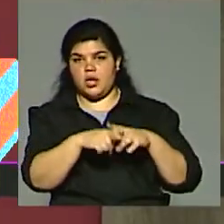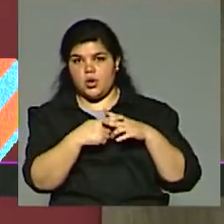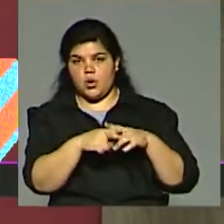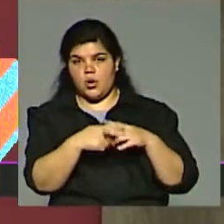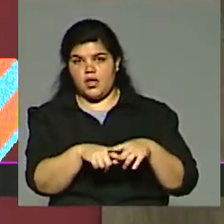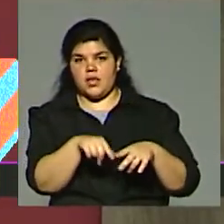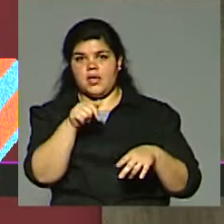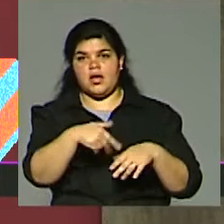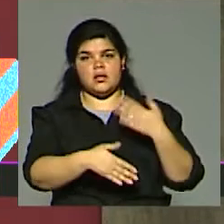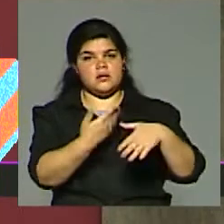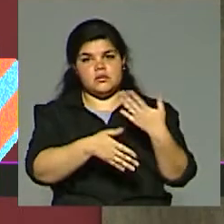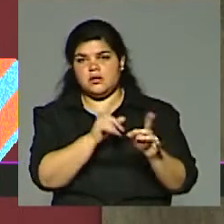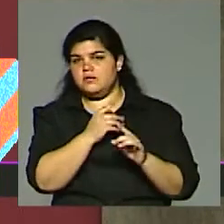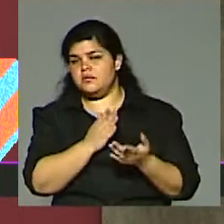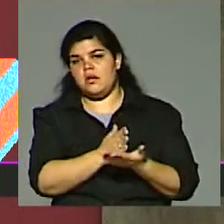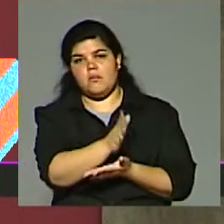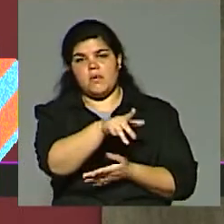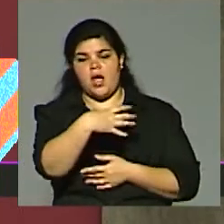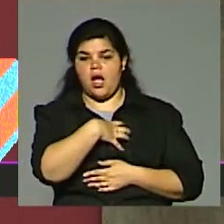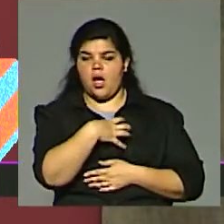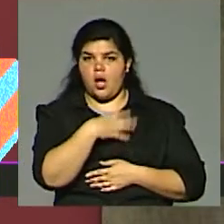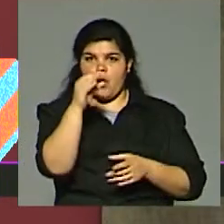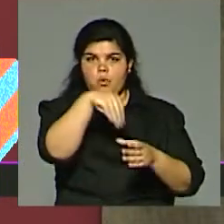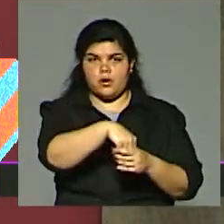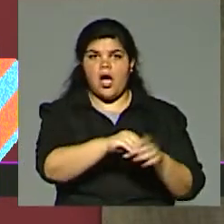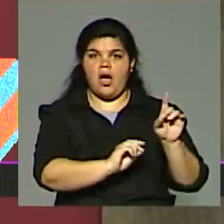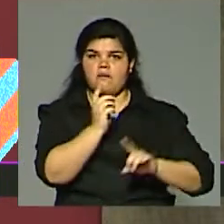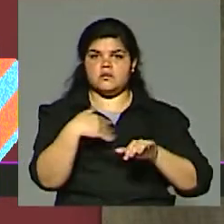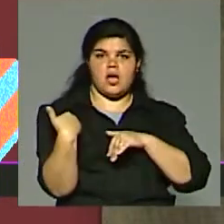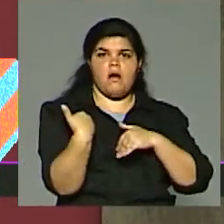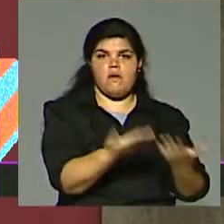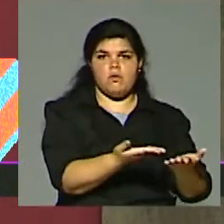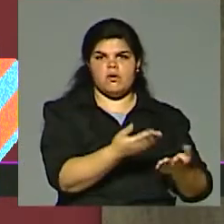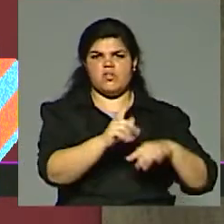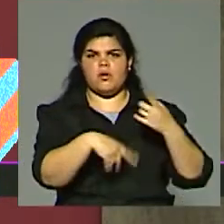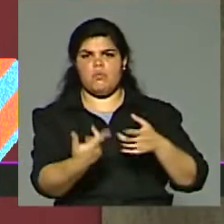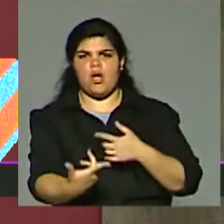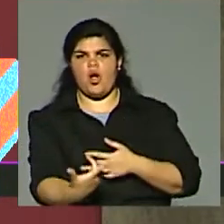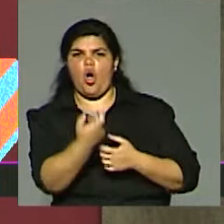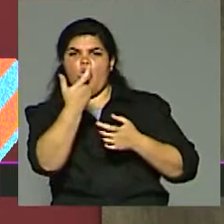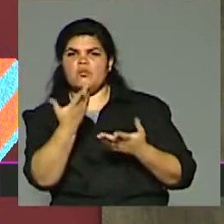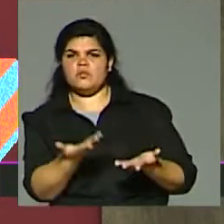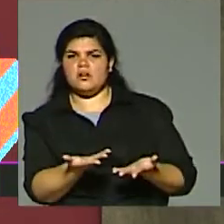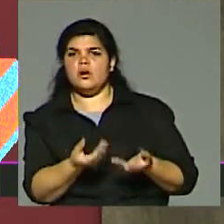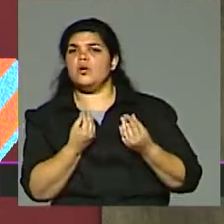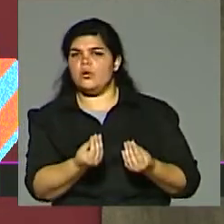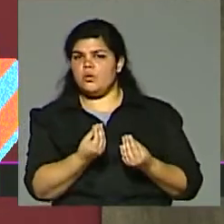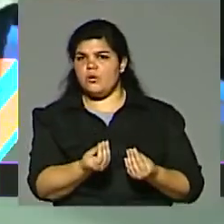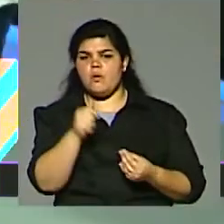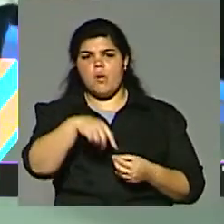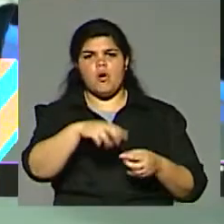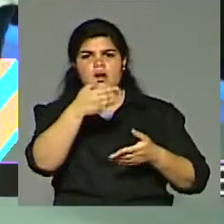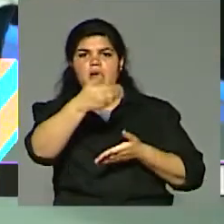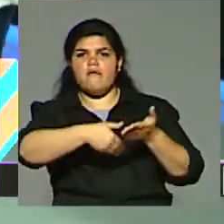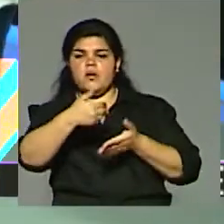en el aula, que uno supone que eso puede ser provechoso para el alumno, pero termina siendo hasta a veces contraria? ¿Cuál es la evaluación que tienen hoy por hoy los